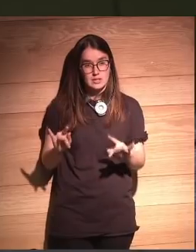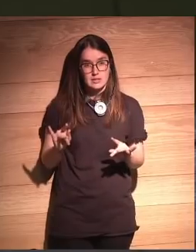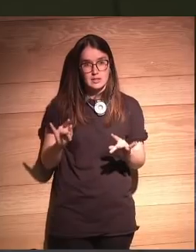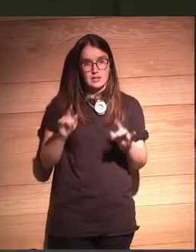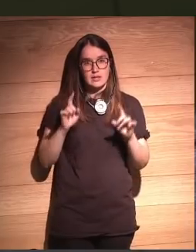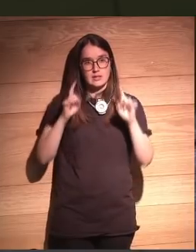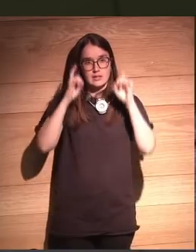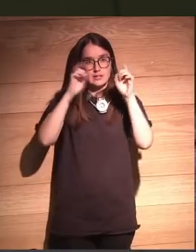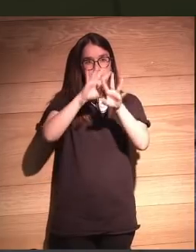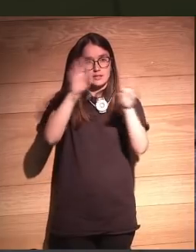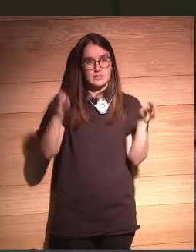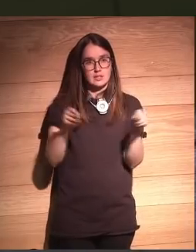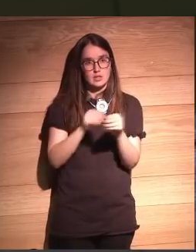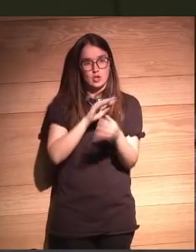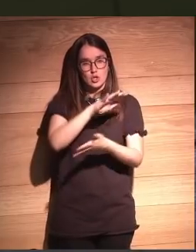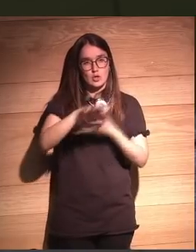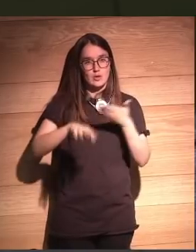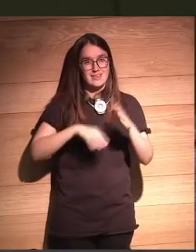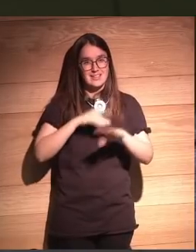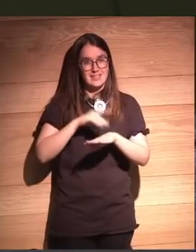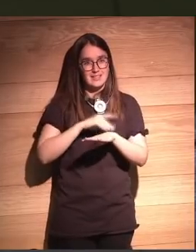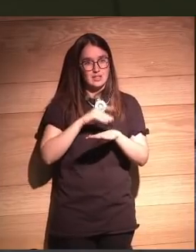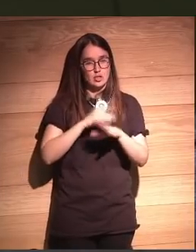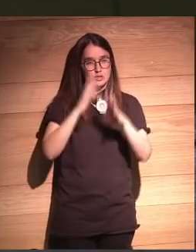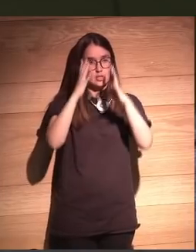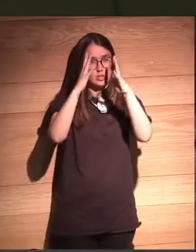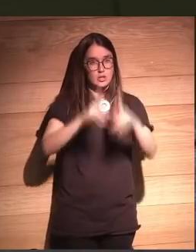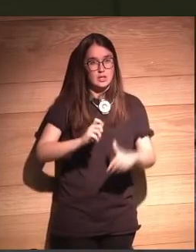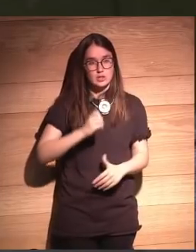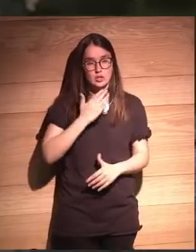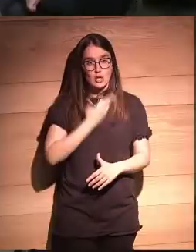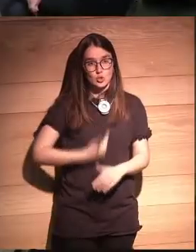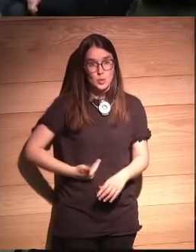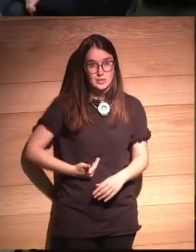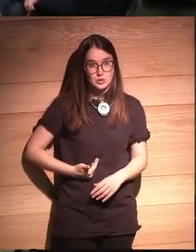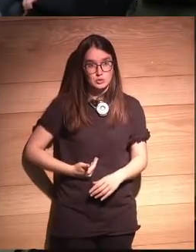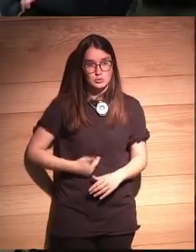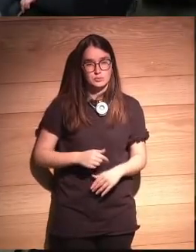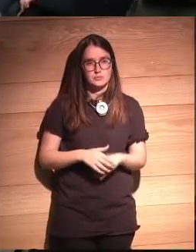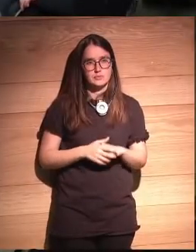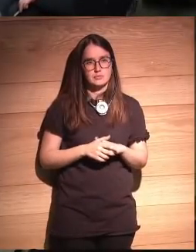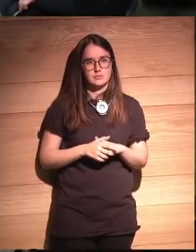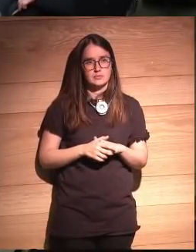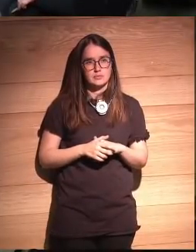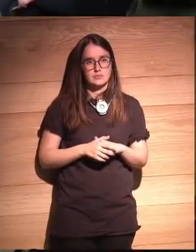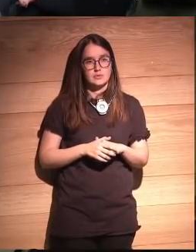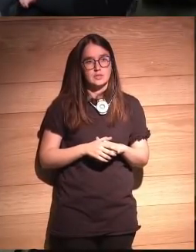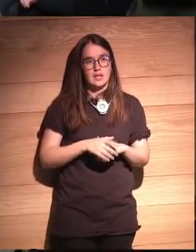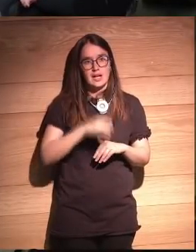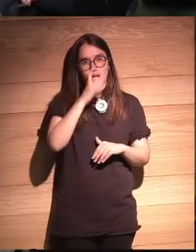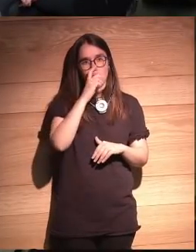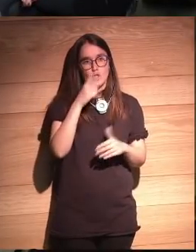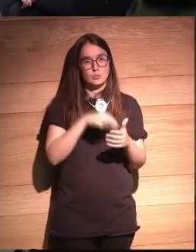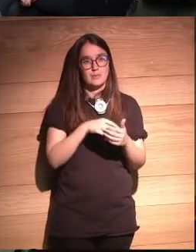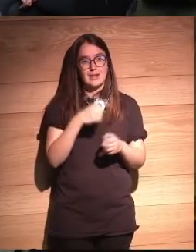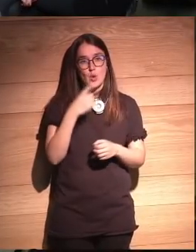intentar cerrar un poco con los líos de los datos y los censos y los propietarios. El censo 2001